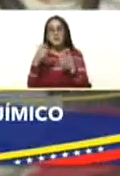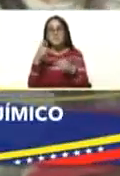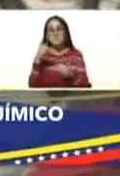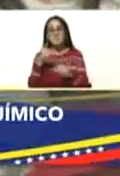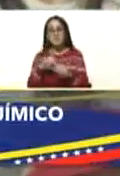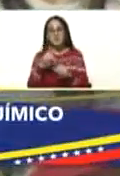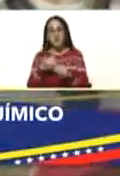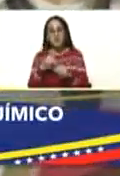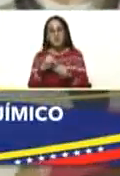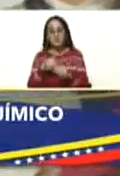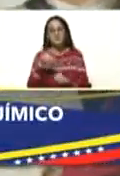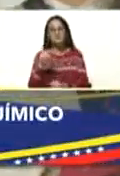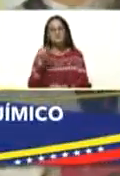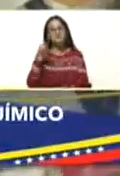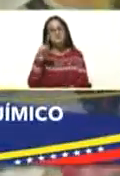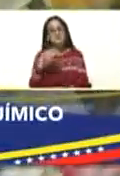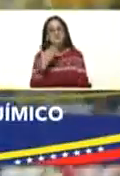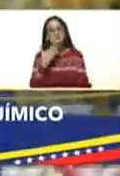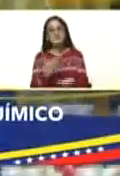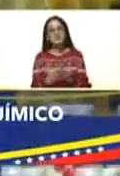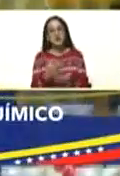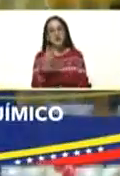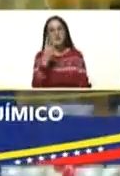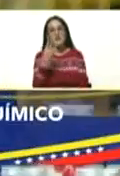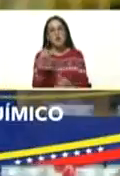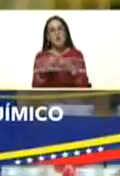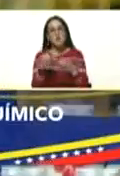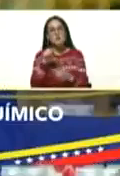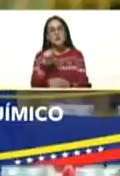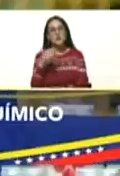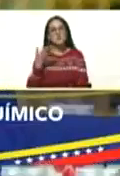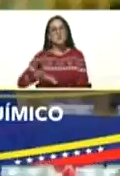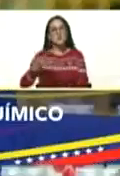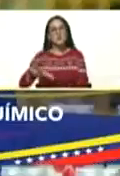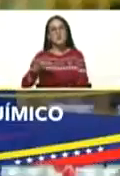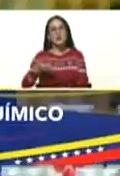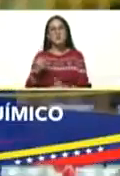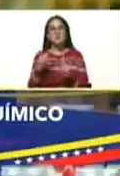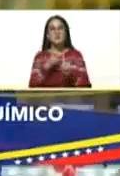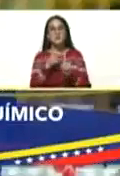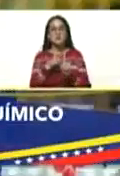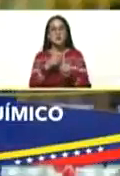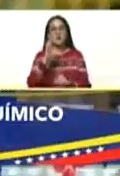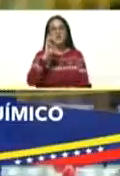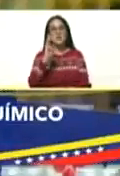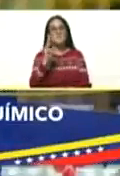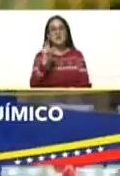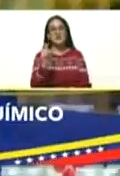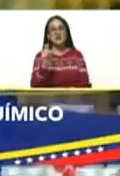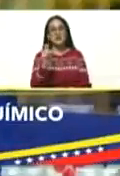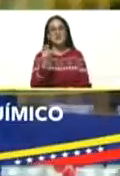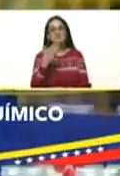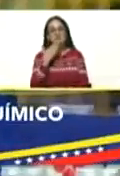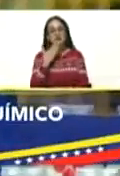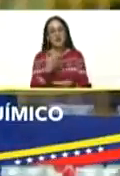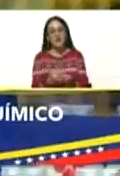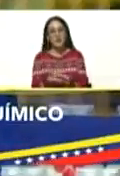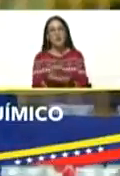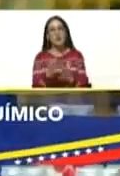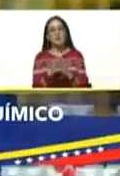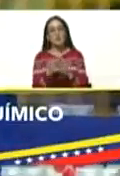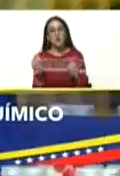esto hay que agradecerle, mi comandante, a tres factores fundamentales. Primero, a los CPT, a quienes agradezco a todos